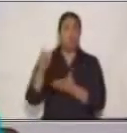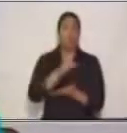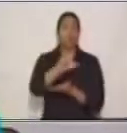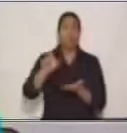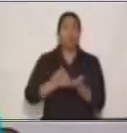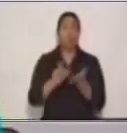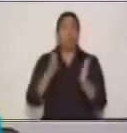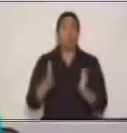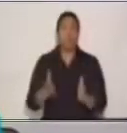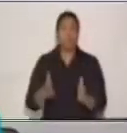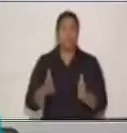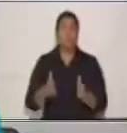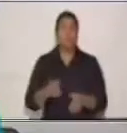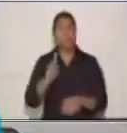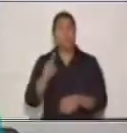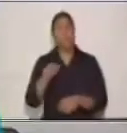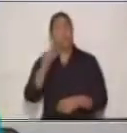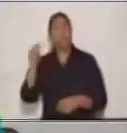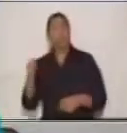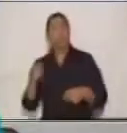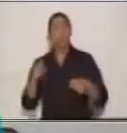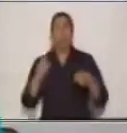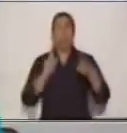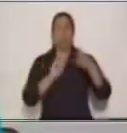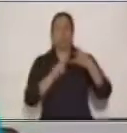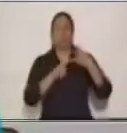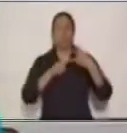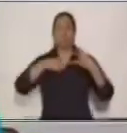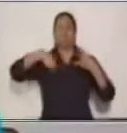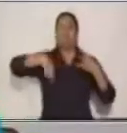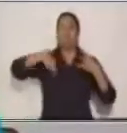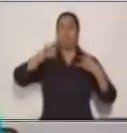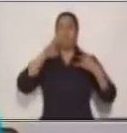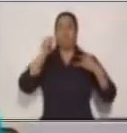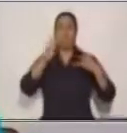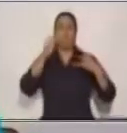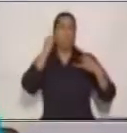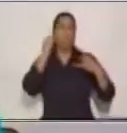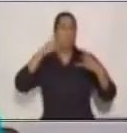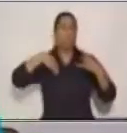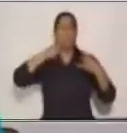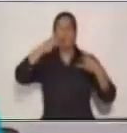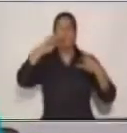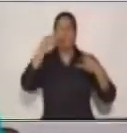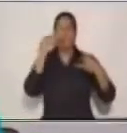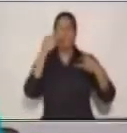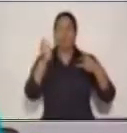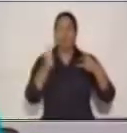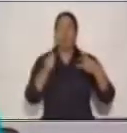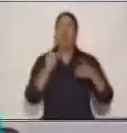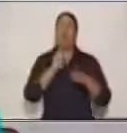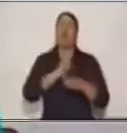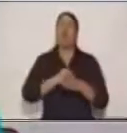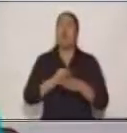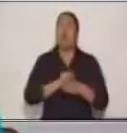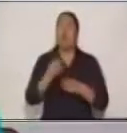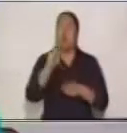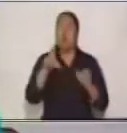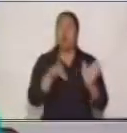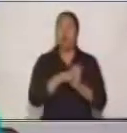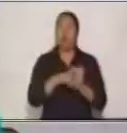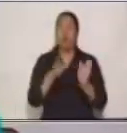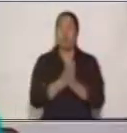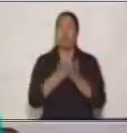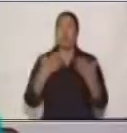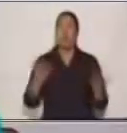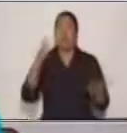Hay una parte que se llama la parte pragmática, que es la parte práctica de la Constitución política. Lo encontramos